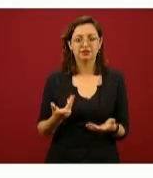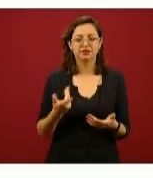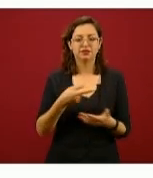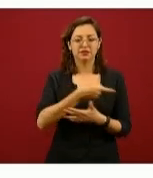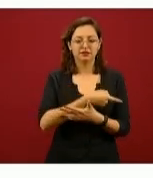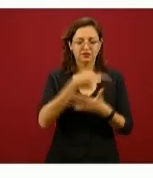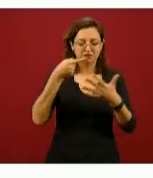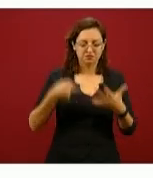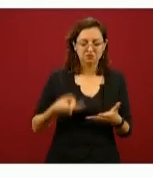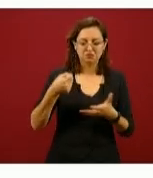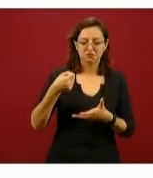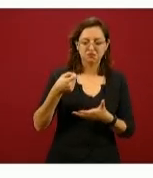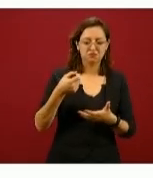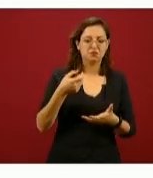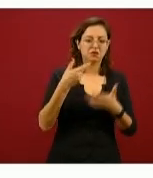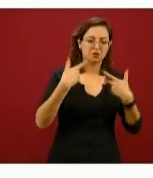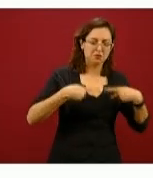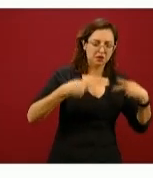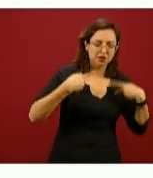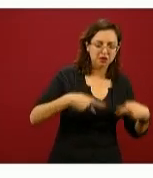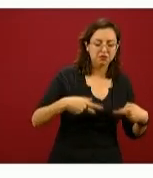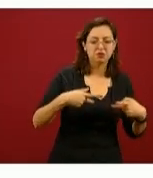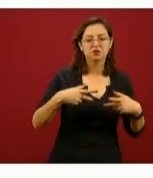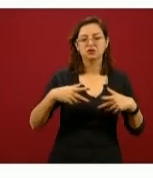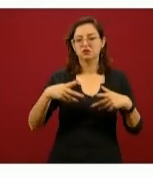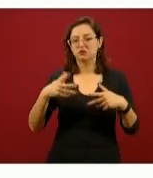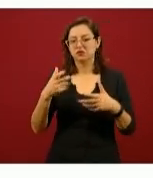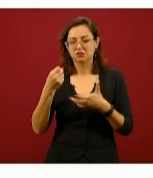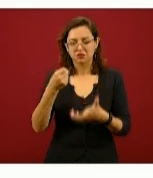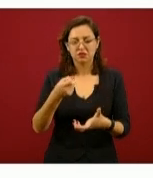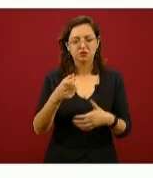cantidad importante de recursos, ya se los cité,